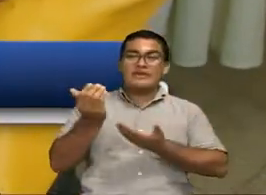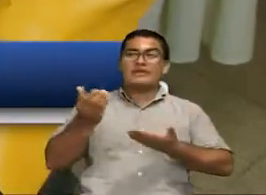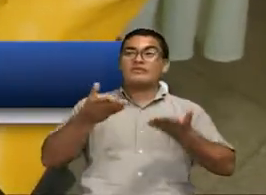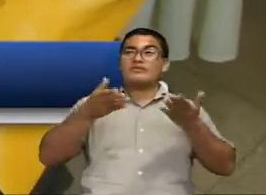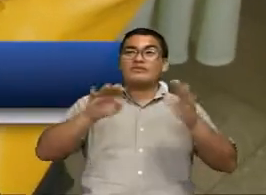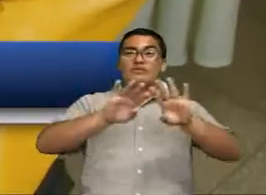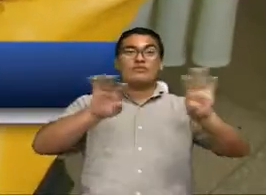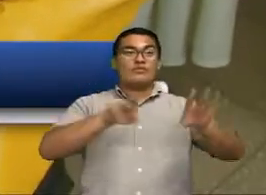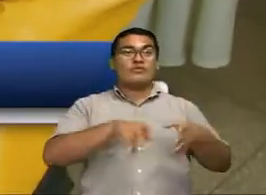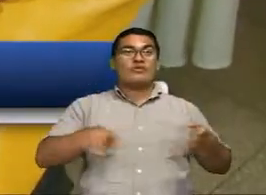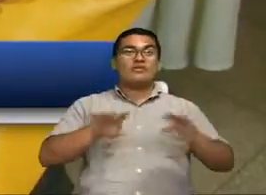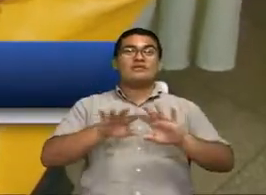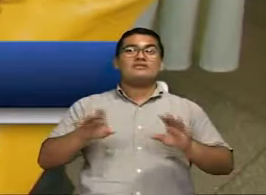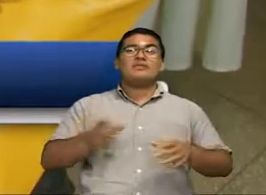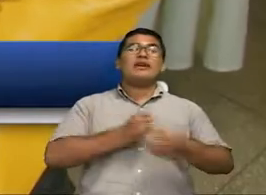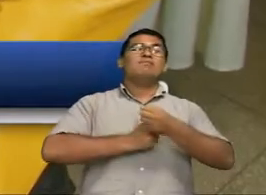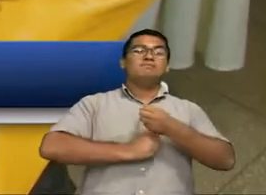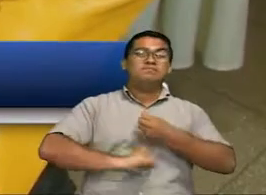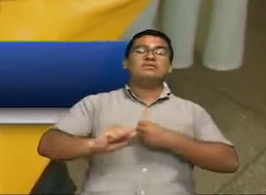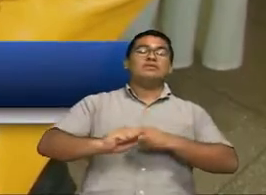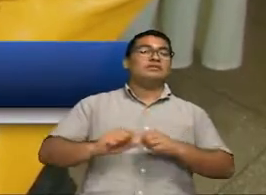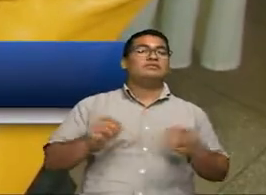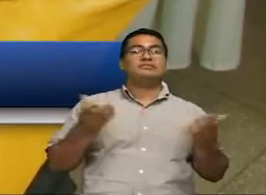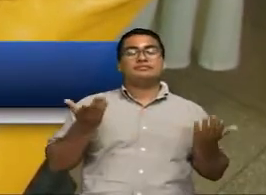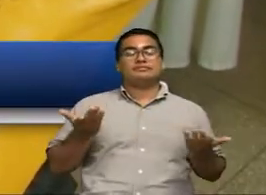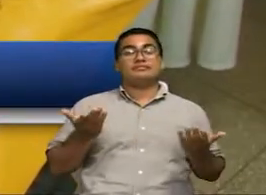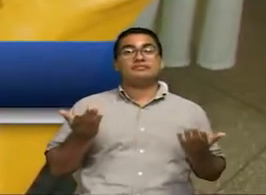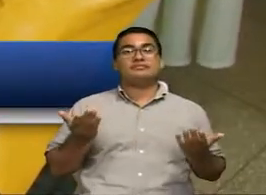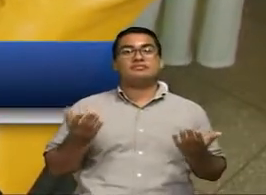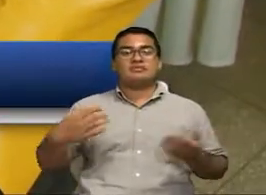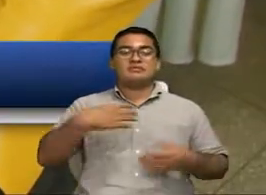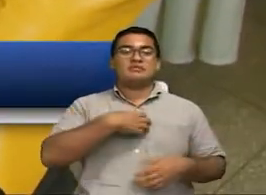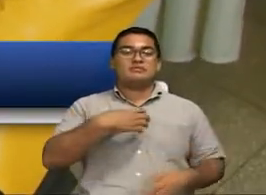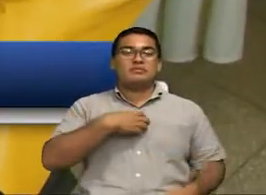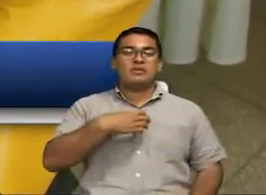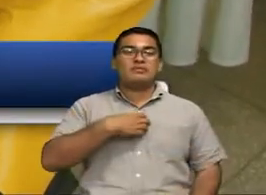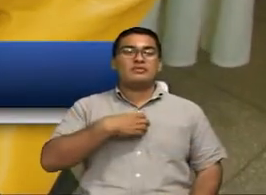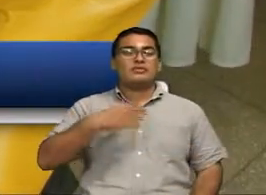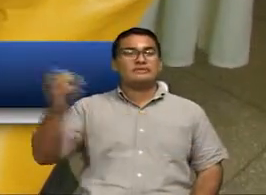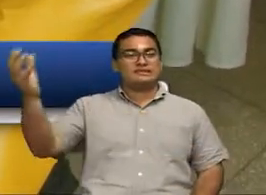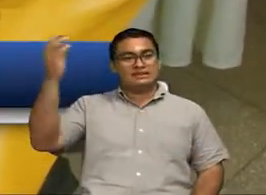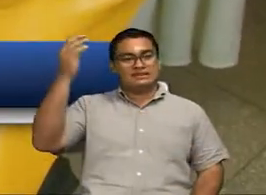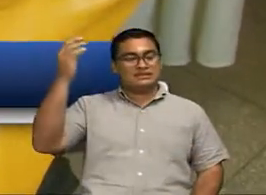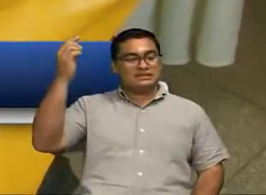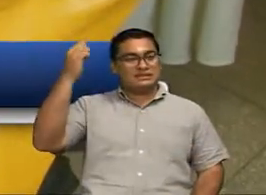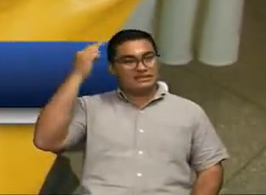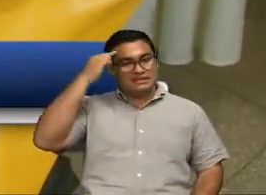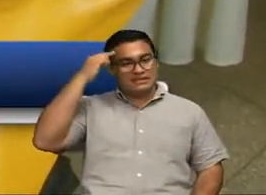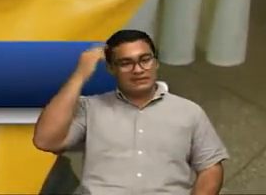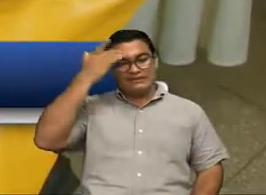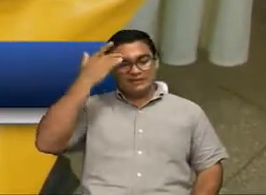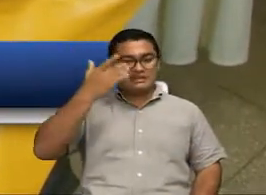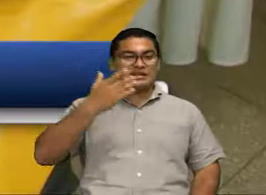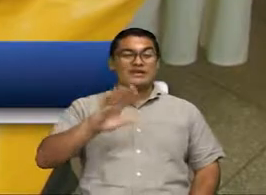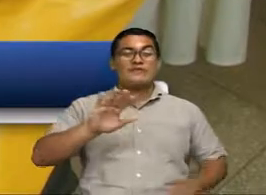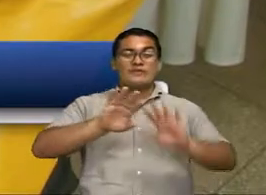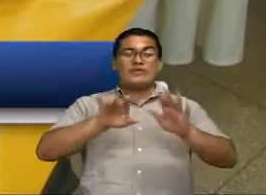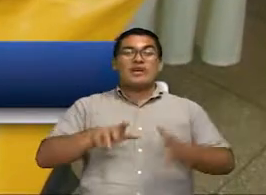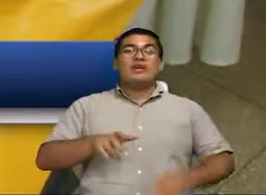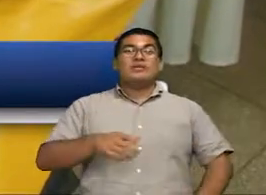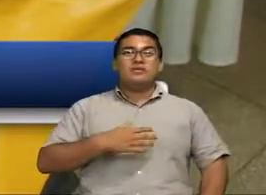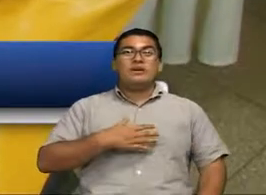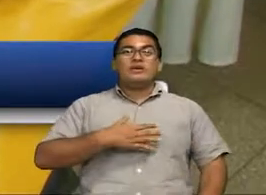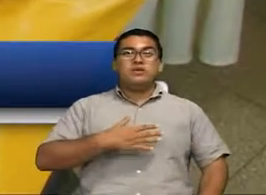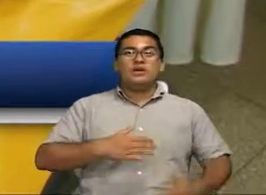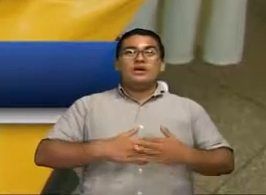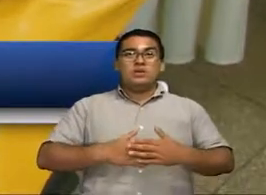que la paciente le dice puja, entonces ella puja, es involuntario, se viene involuntario. Correcto. Entonces cuando ya la paciente empieza a pujar, entonces